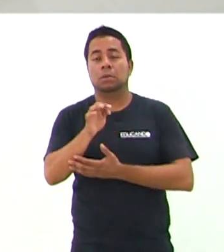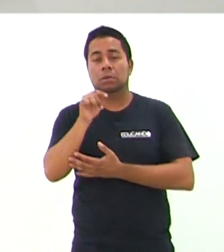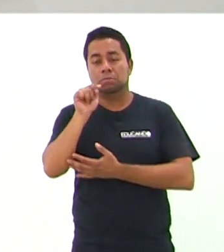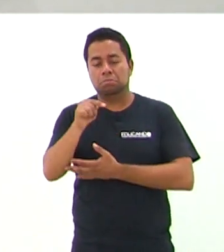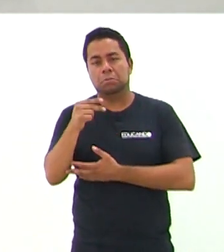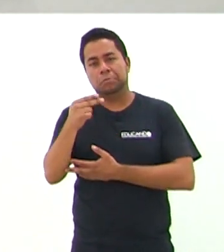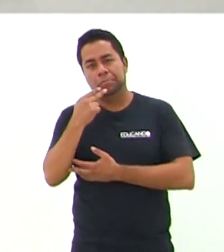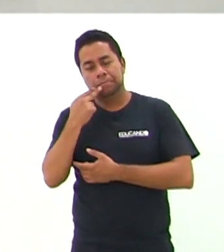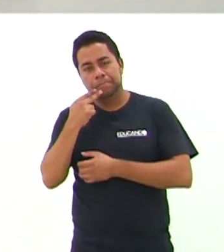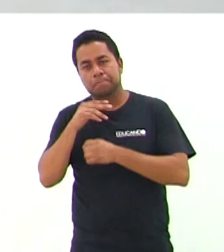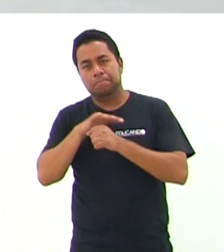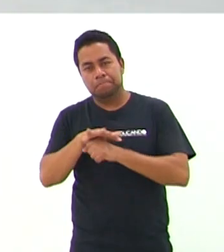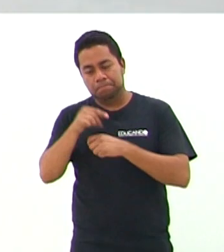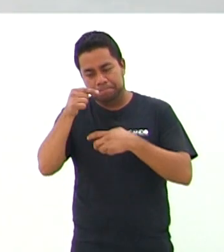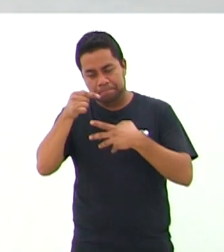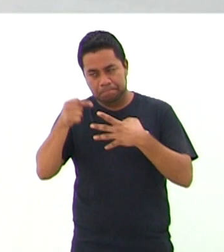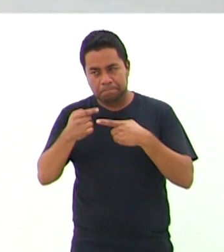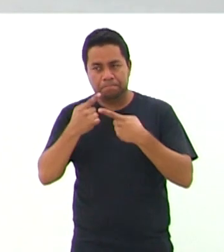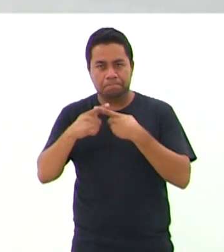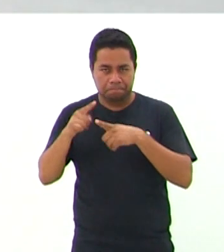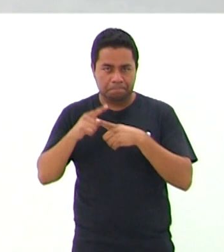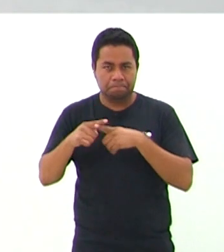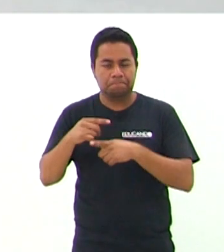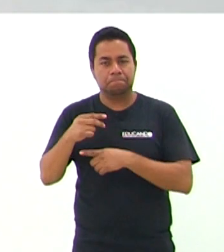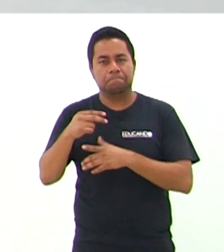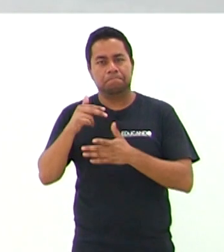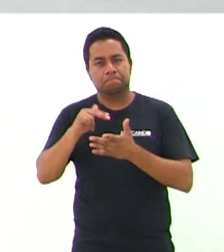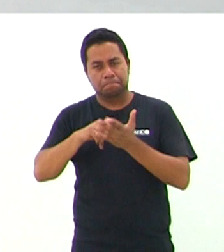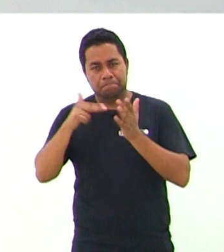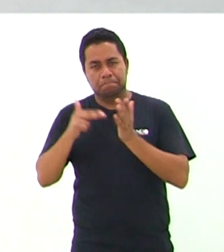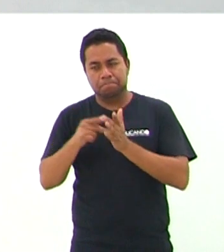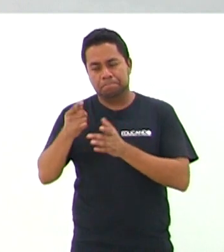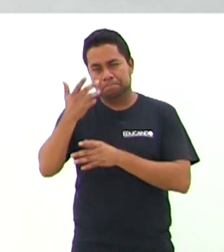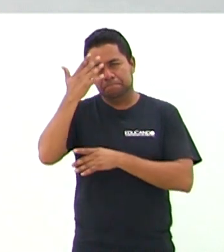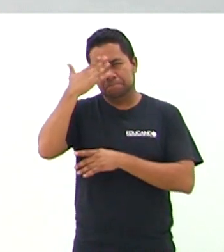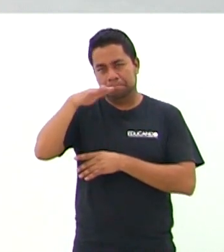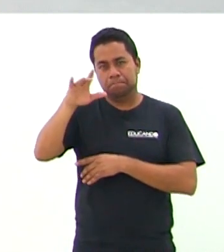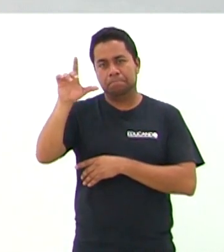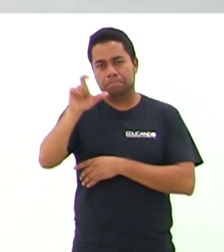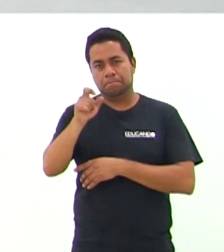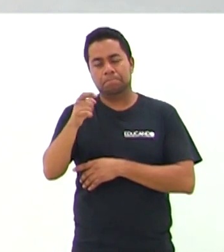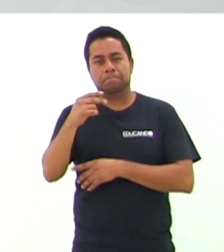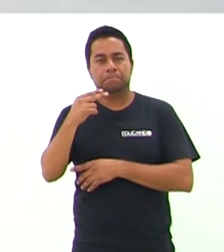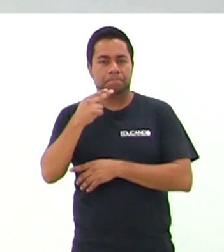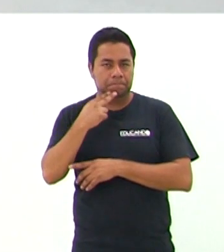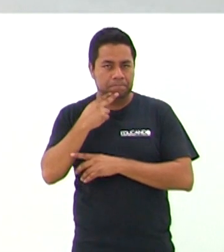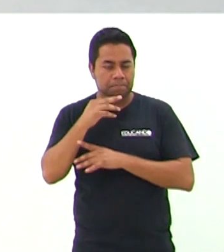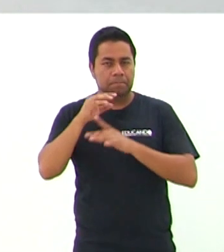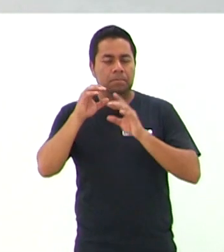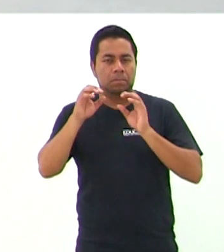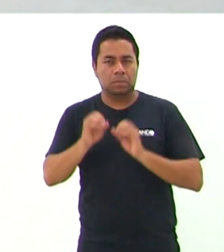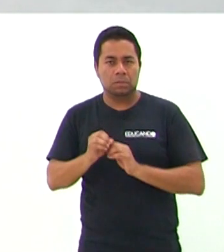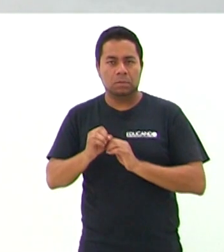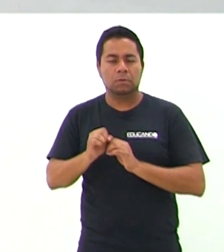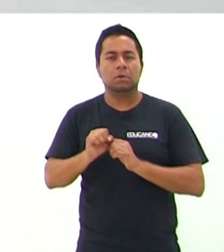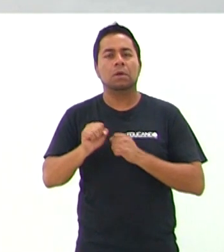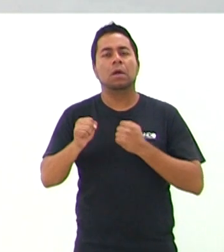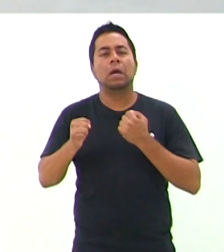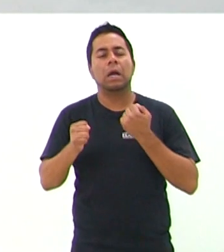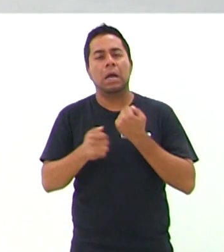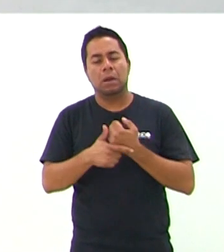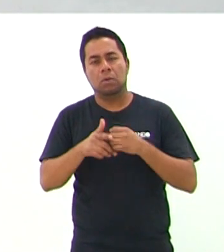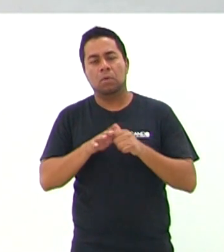utilizar algunos recursos y herramientas que ya conoces al momento de utilizarlos y tener cada una de